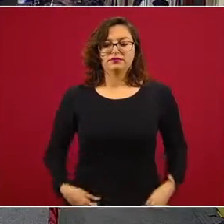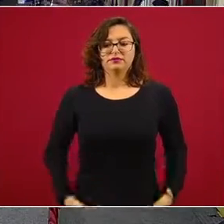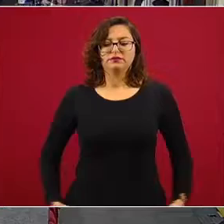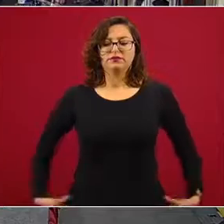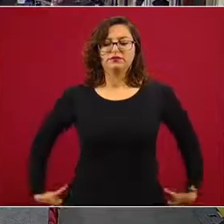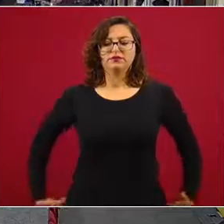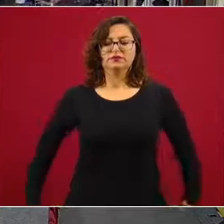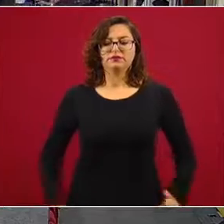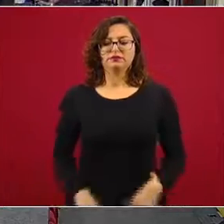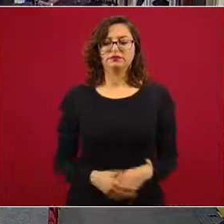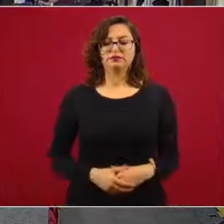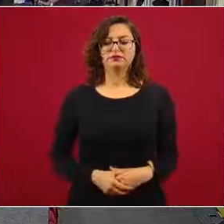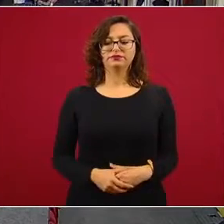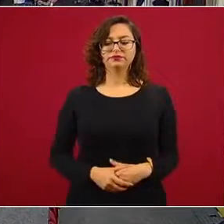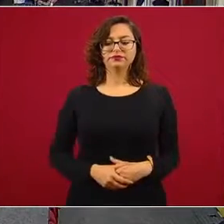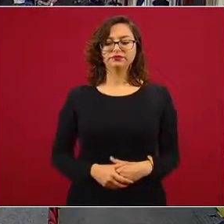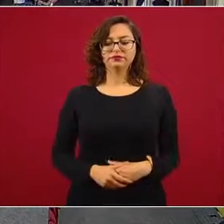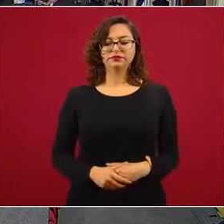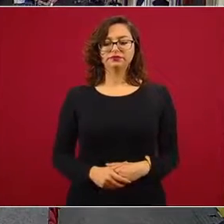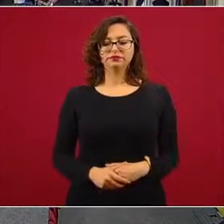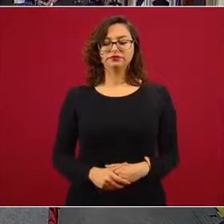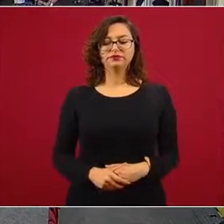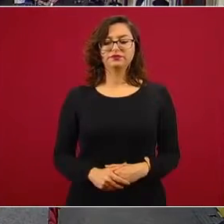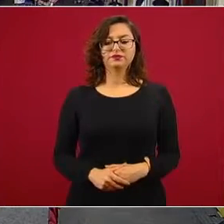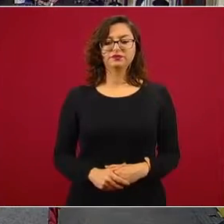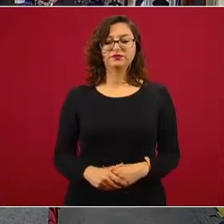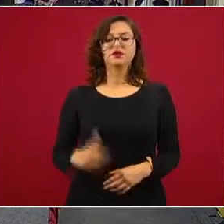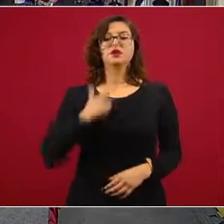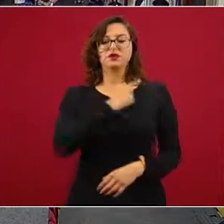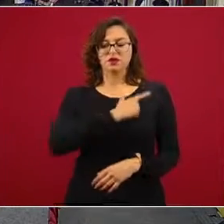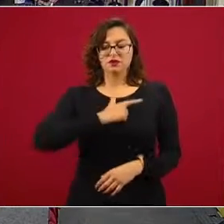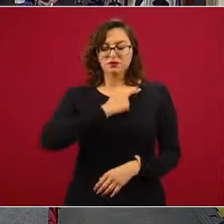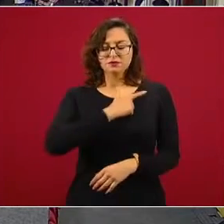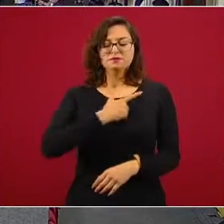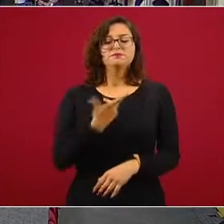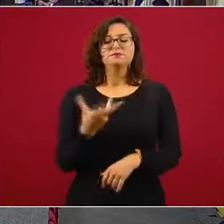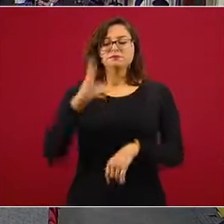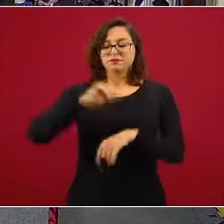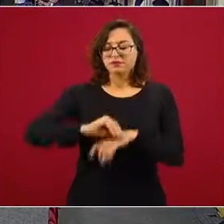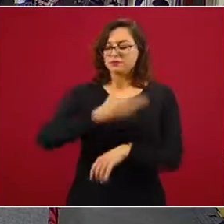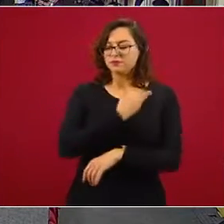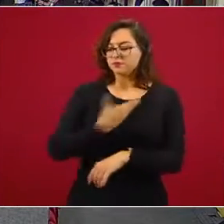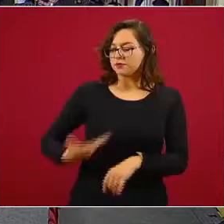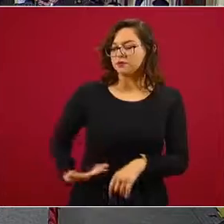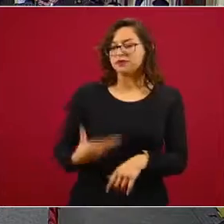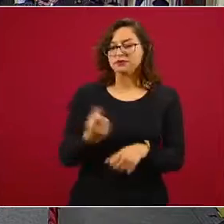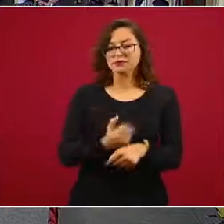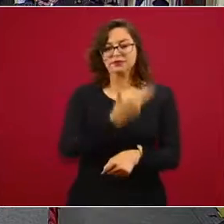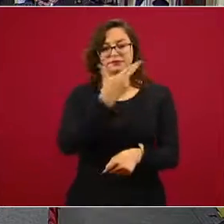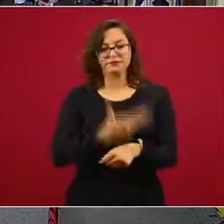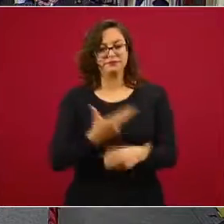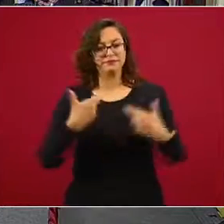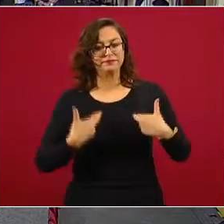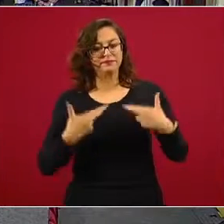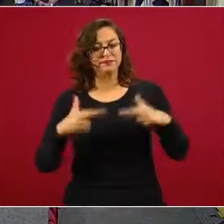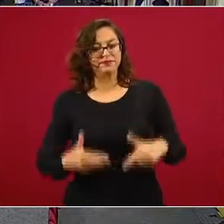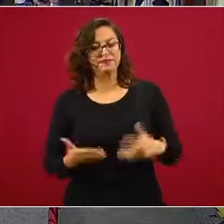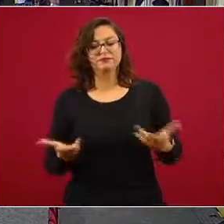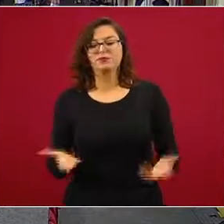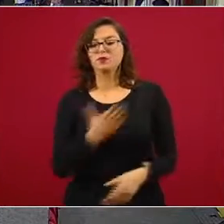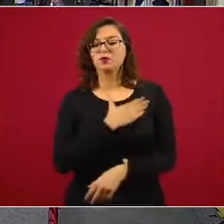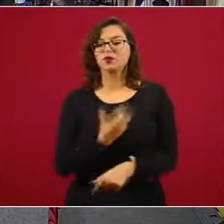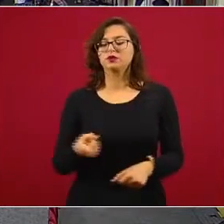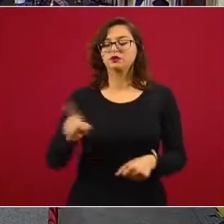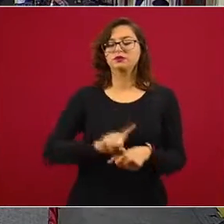Con su permiso, presidente. Con mucho gusto, con su permiso, presidente, secretario, canciller, muy buenos días. Muy buenos